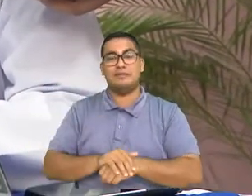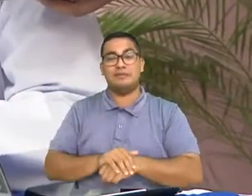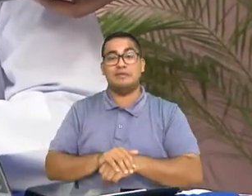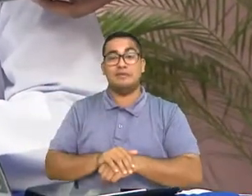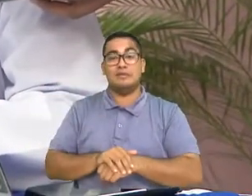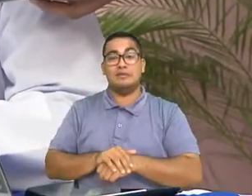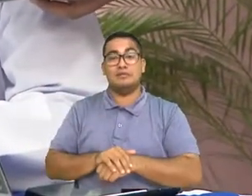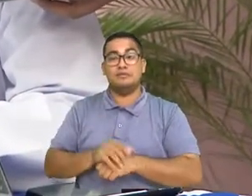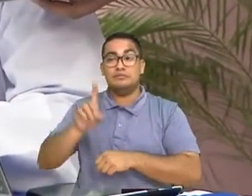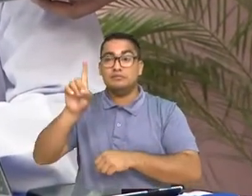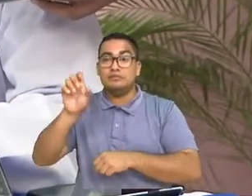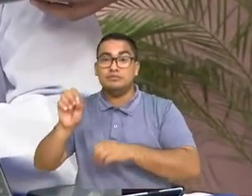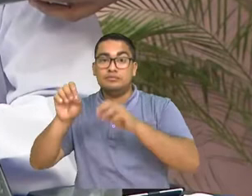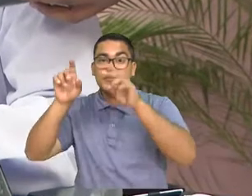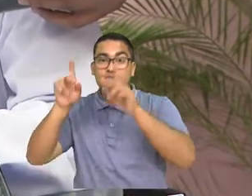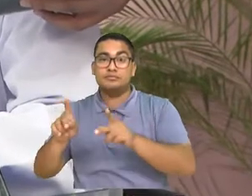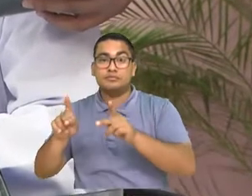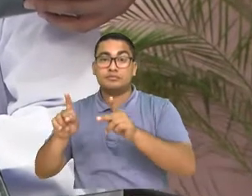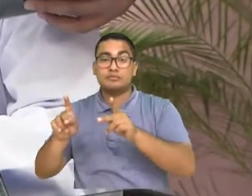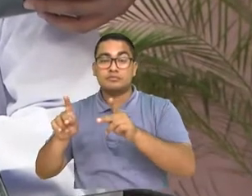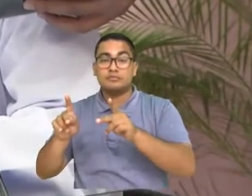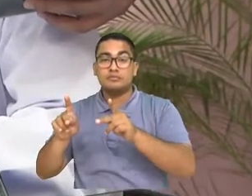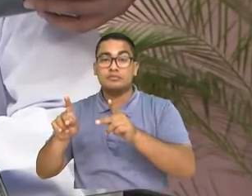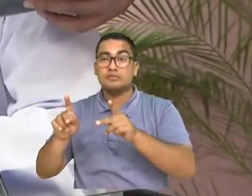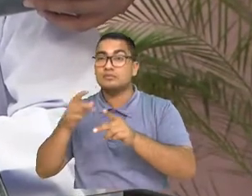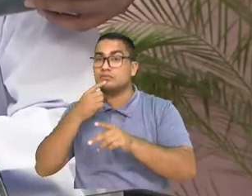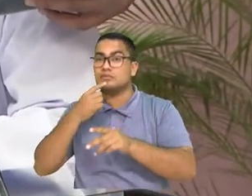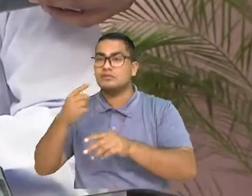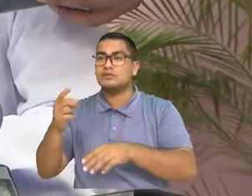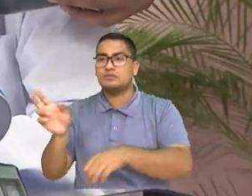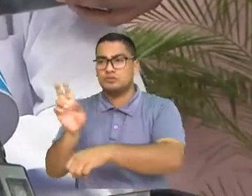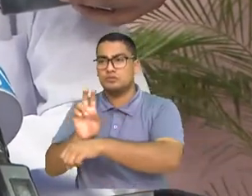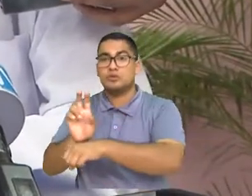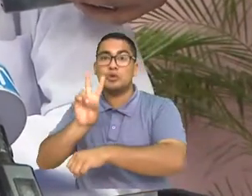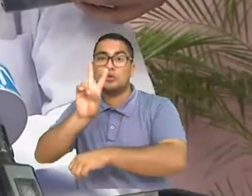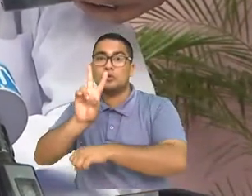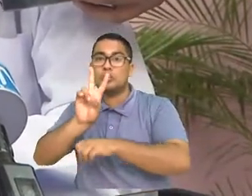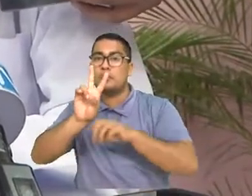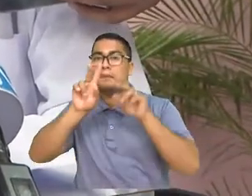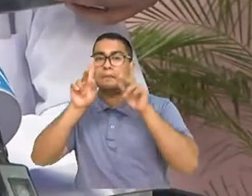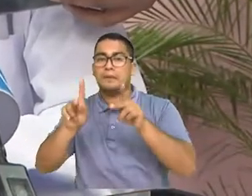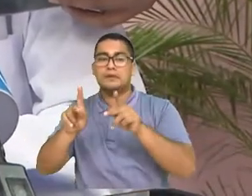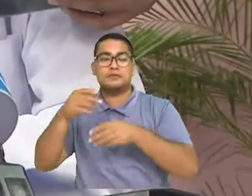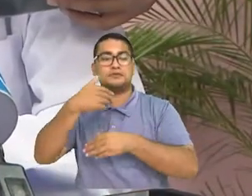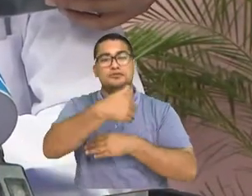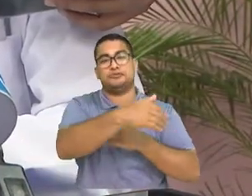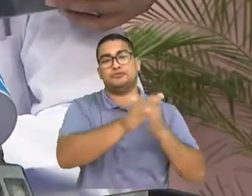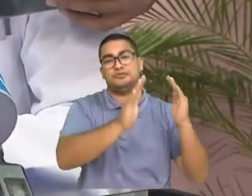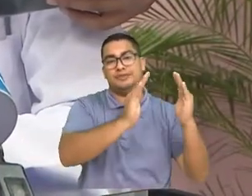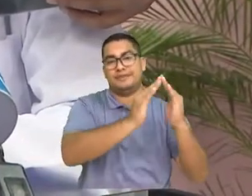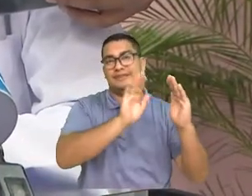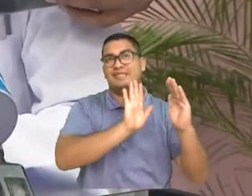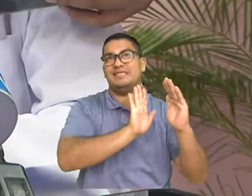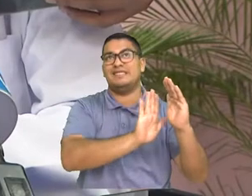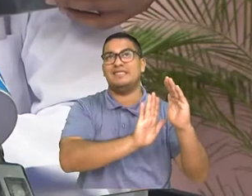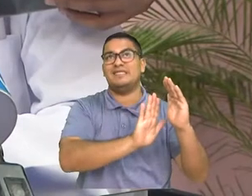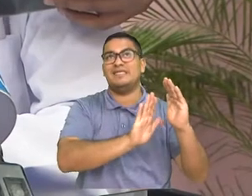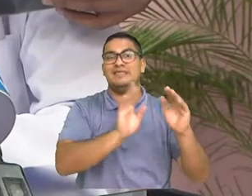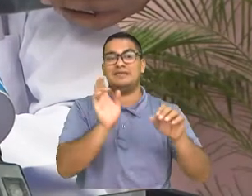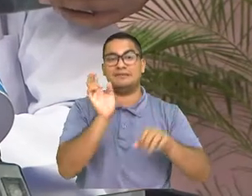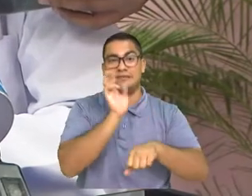ellas han cumplido el periodo reglamentario 2 personas que hoy pasan a